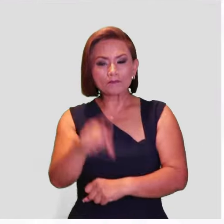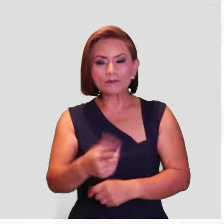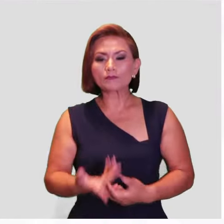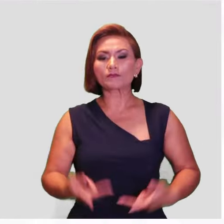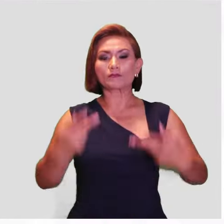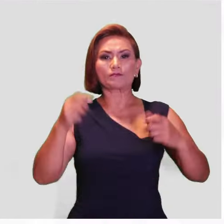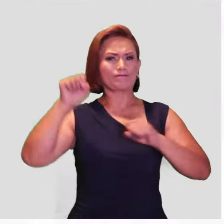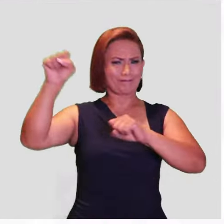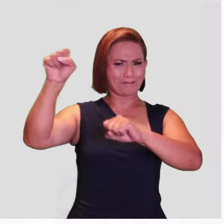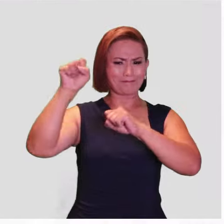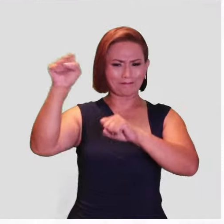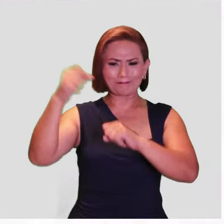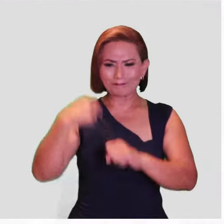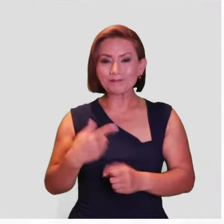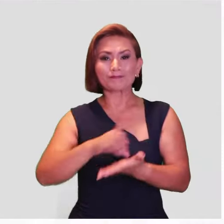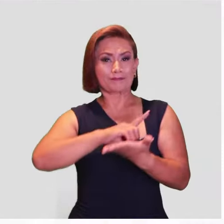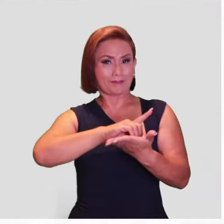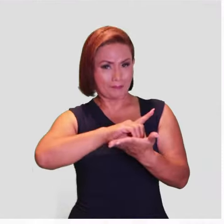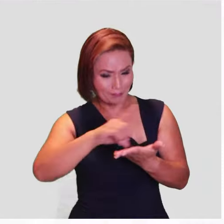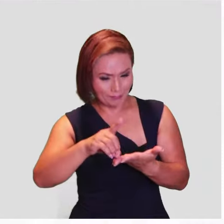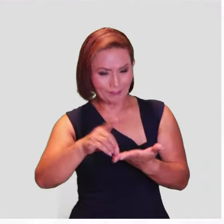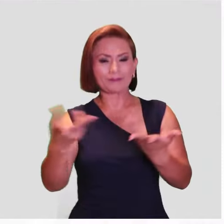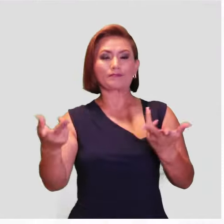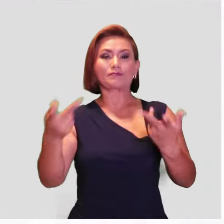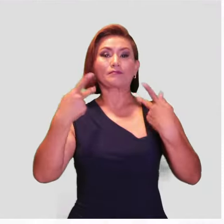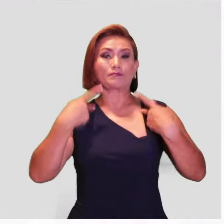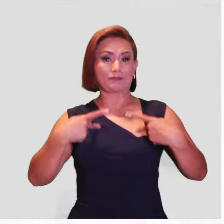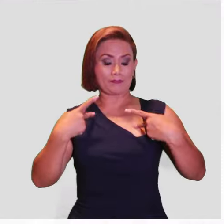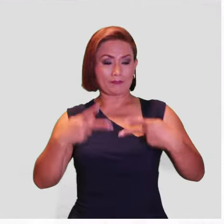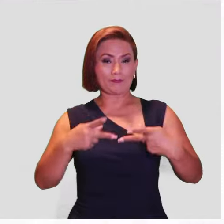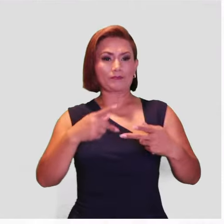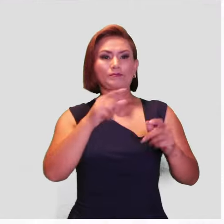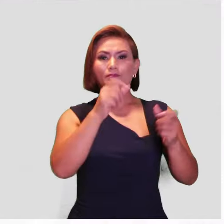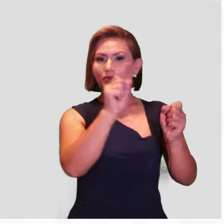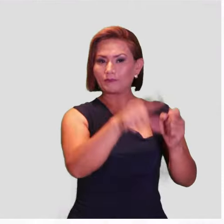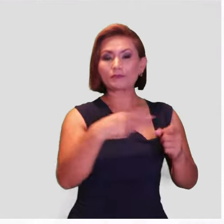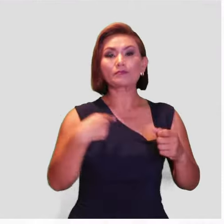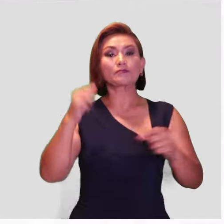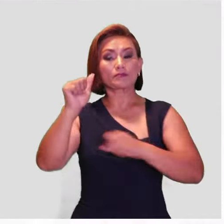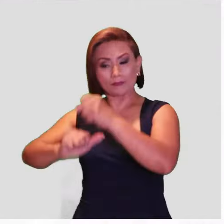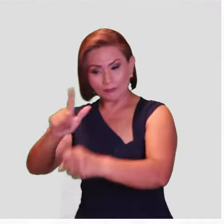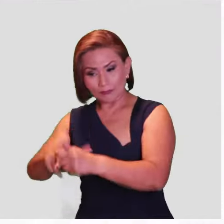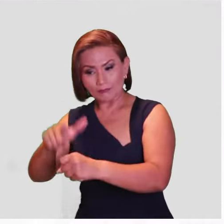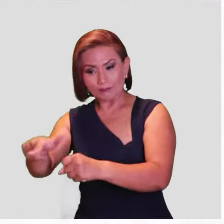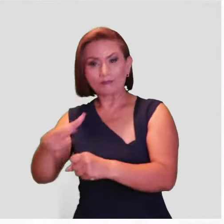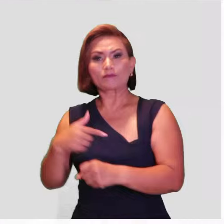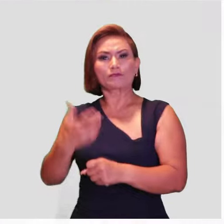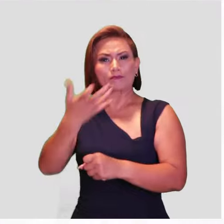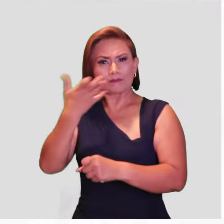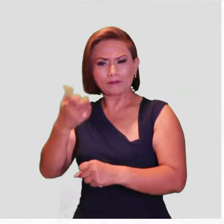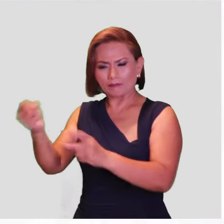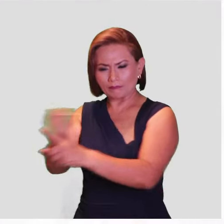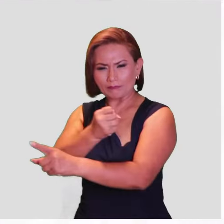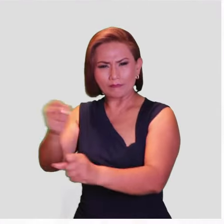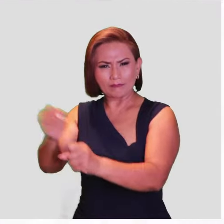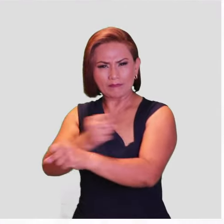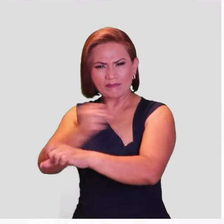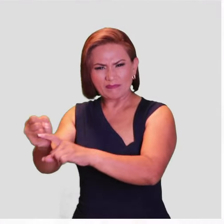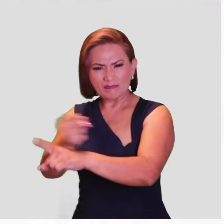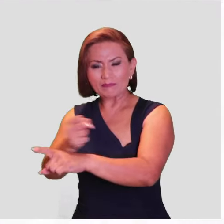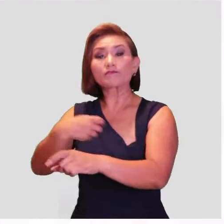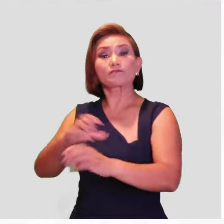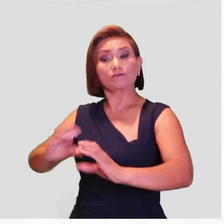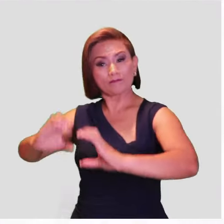soy activista, defiendo los derechos de los perros y gatos de la calle en situación de maltrato. Además, organizo campañas de